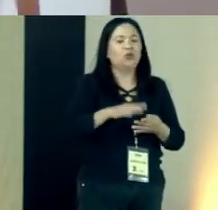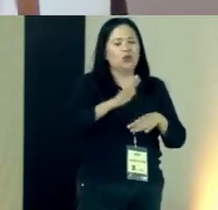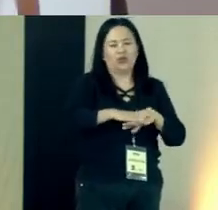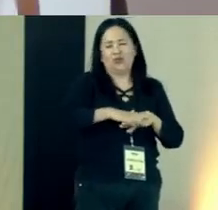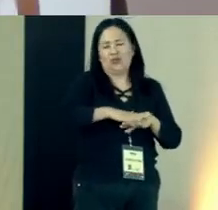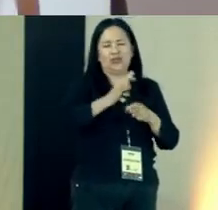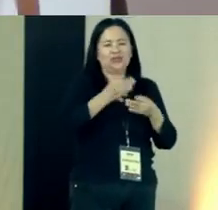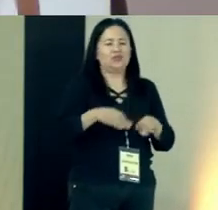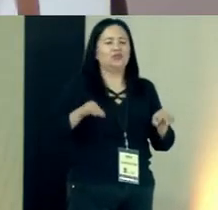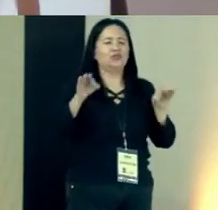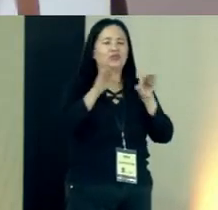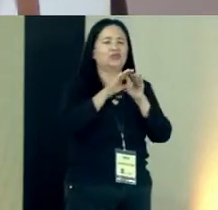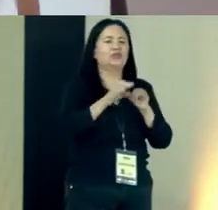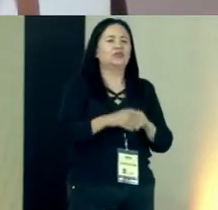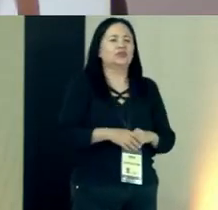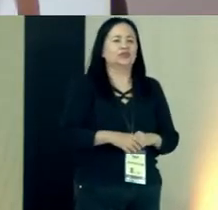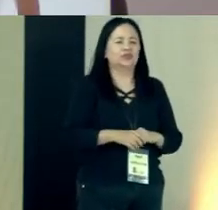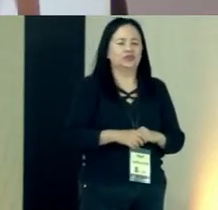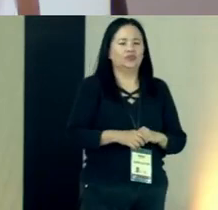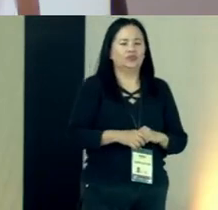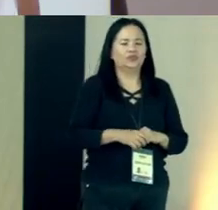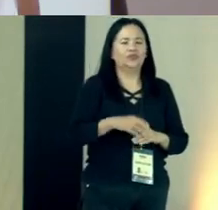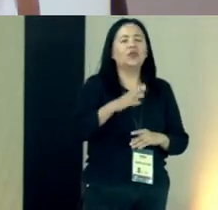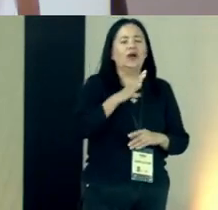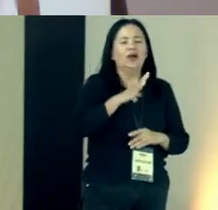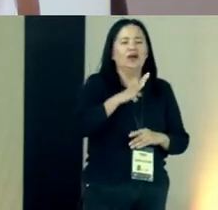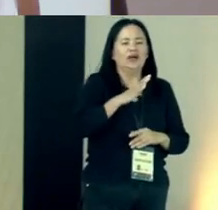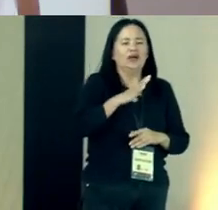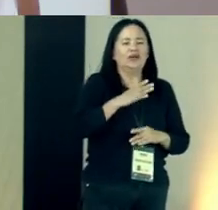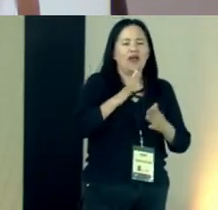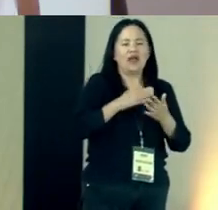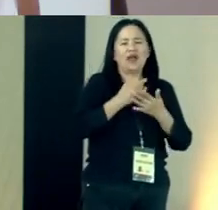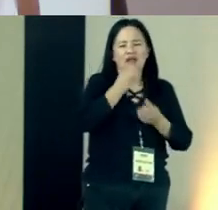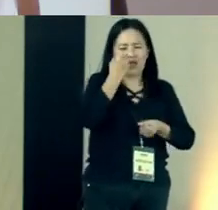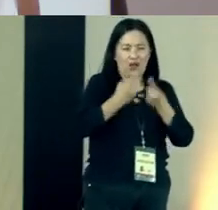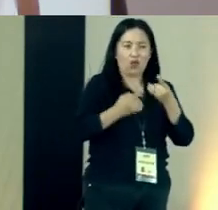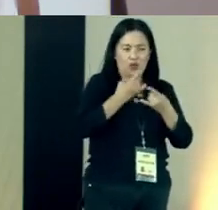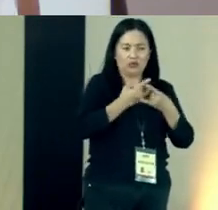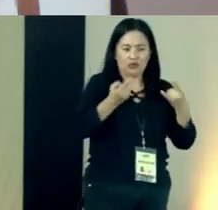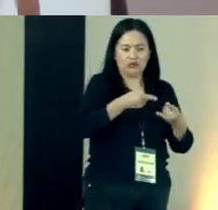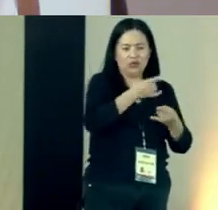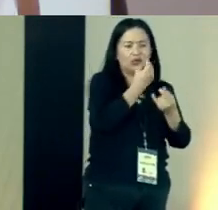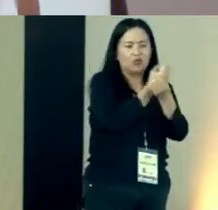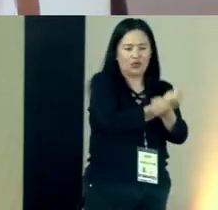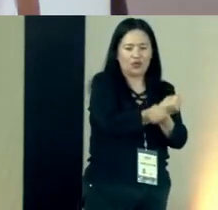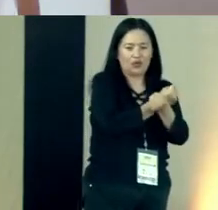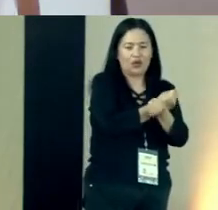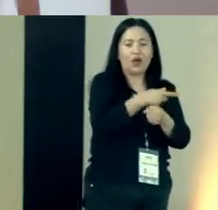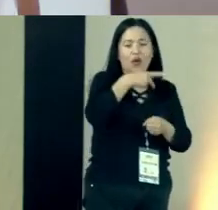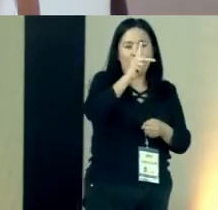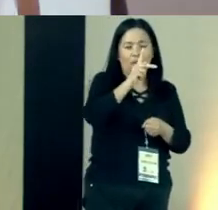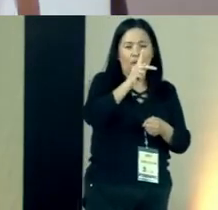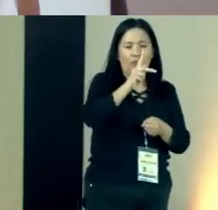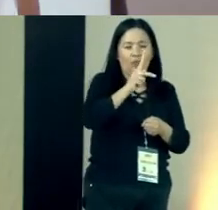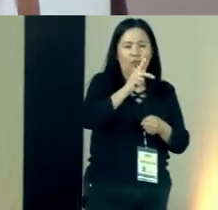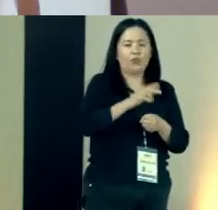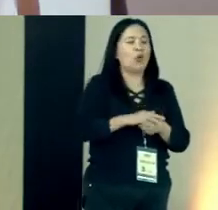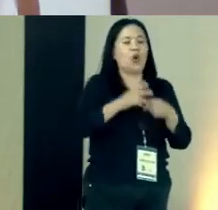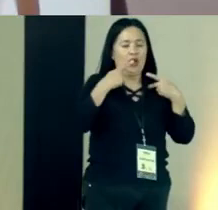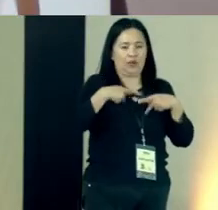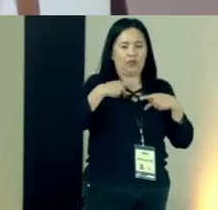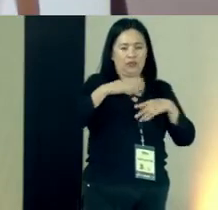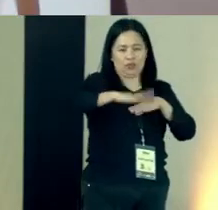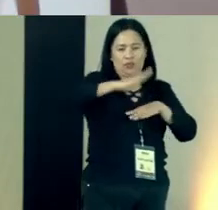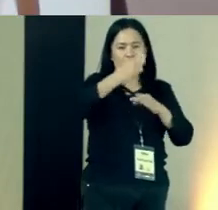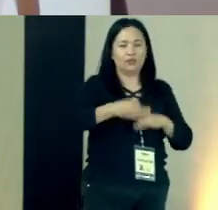Assis. Bueno, ahí hay algunas escenas directamente vinculadas con la esclavitud, pero el personaje central, que es Brás